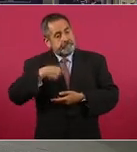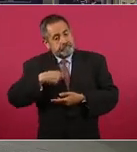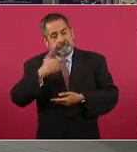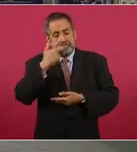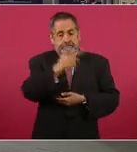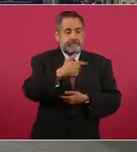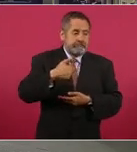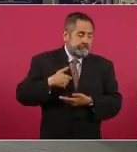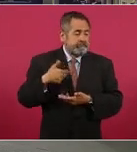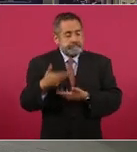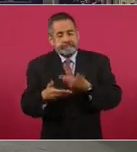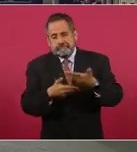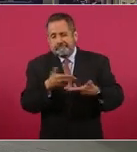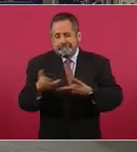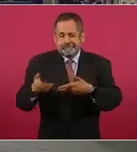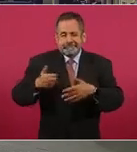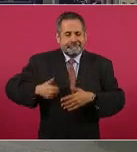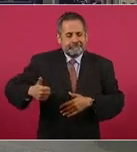Aquí